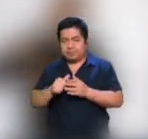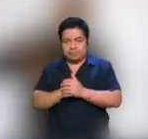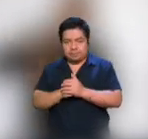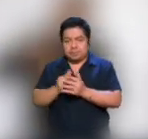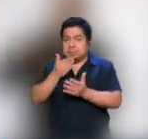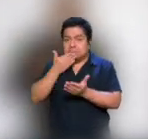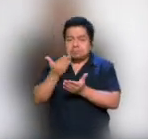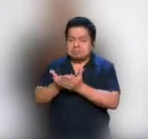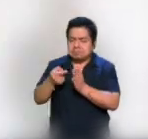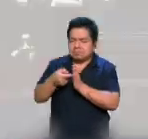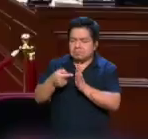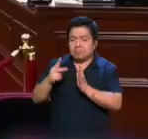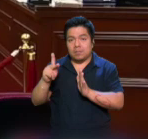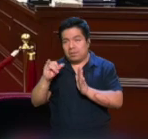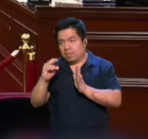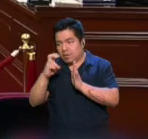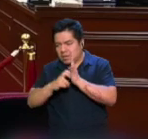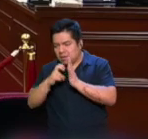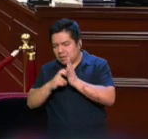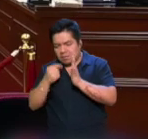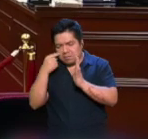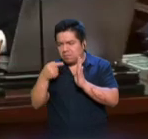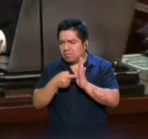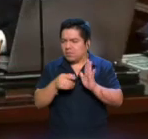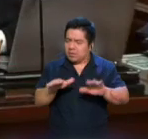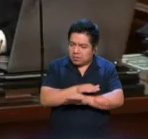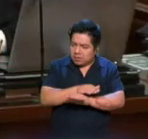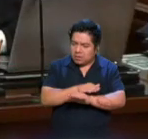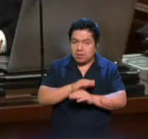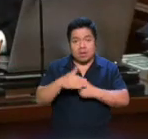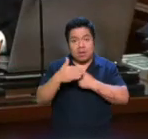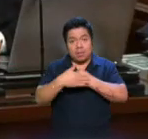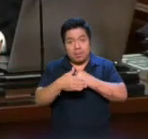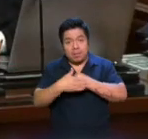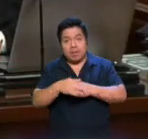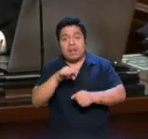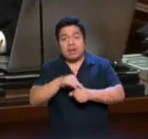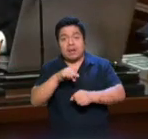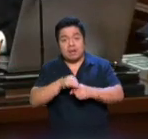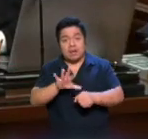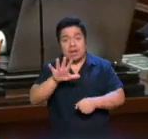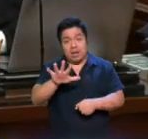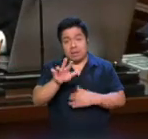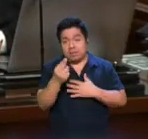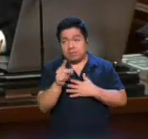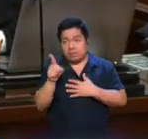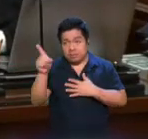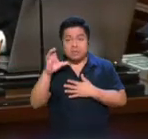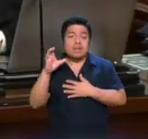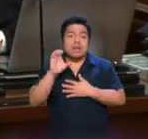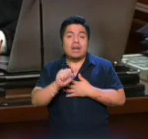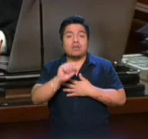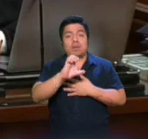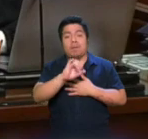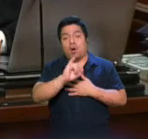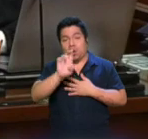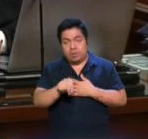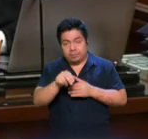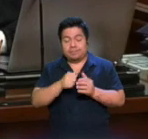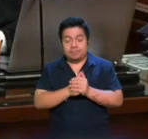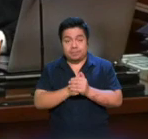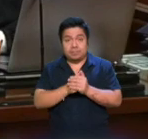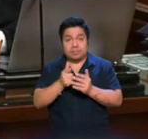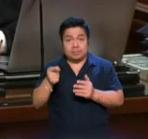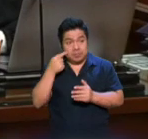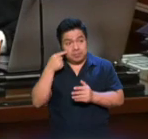que plantea modificar la reforma judicial y el cual se votará el próximo 5 de noviembre en el Pleno de la Suprema Corte. Al respecto, la